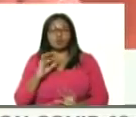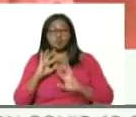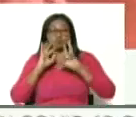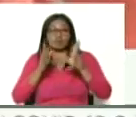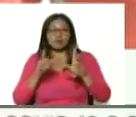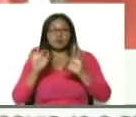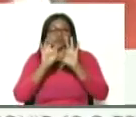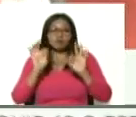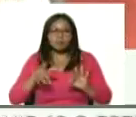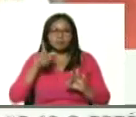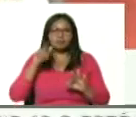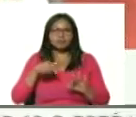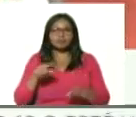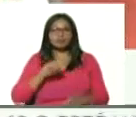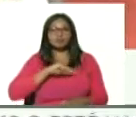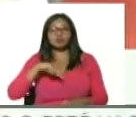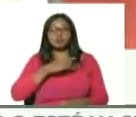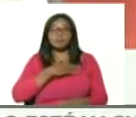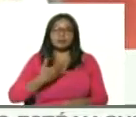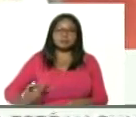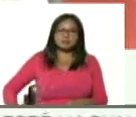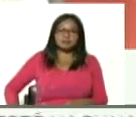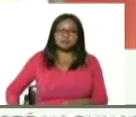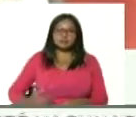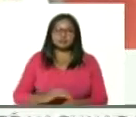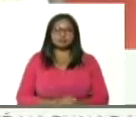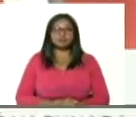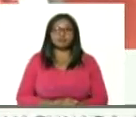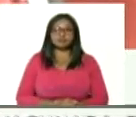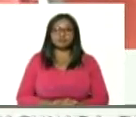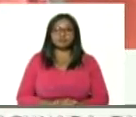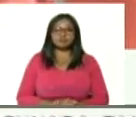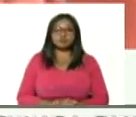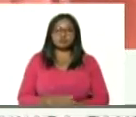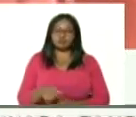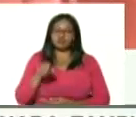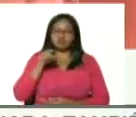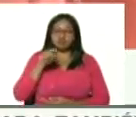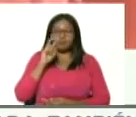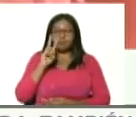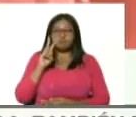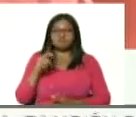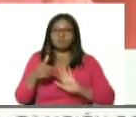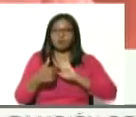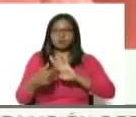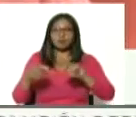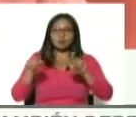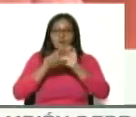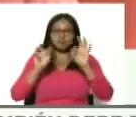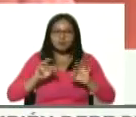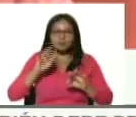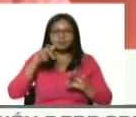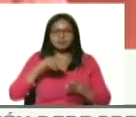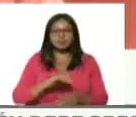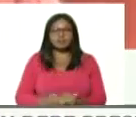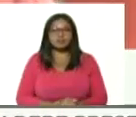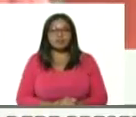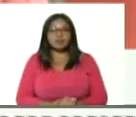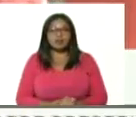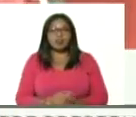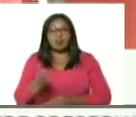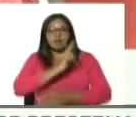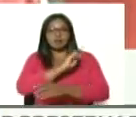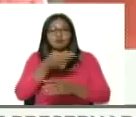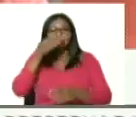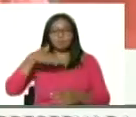tuvimos con usted, presidente, usted hacía ahínco y énfasis en el término el poder popular,